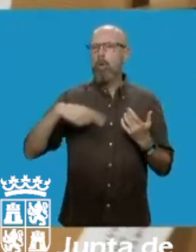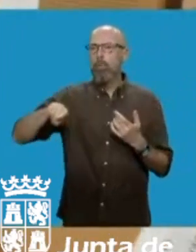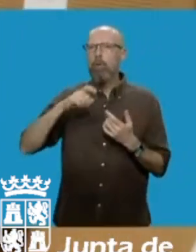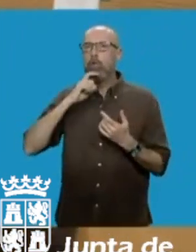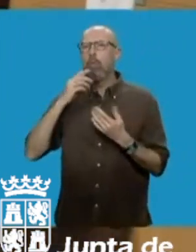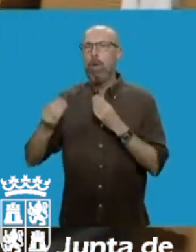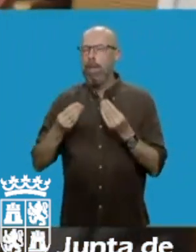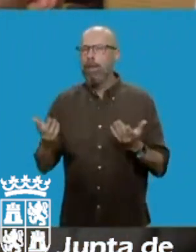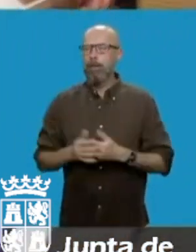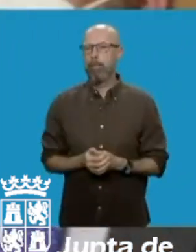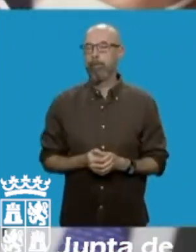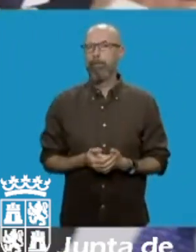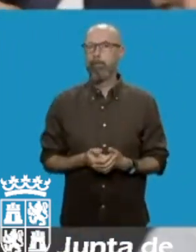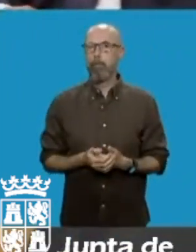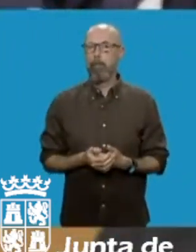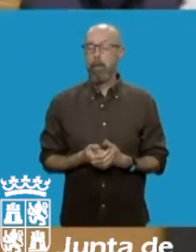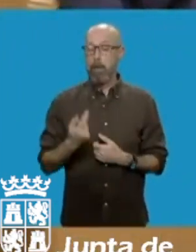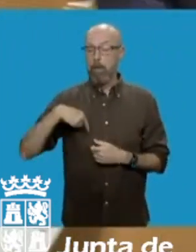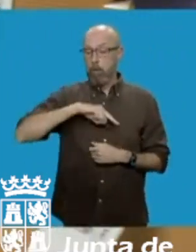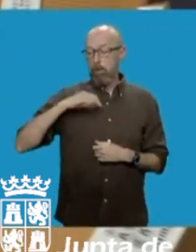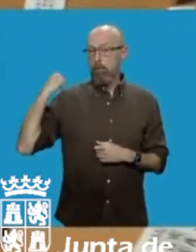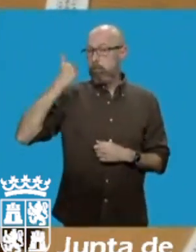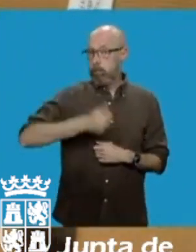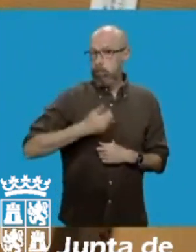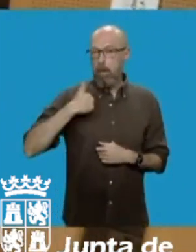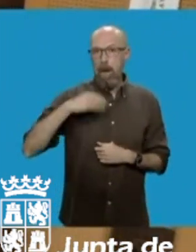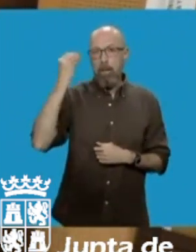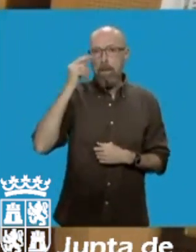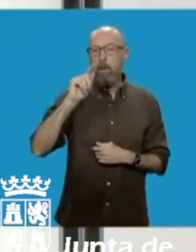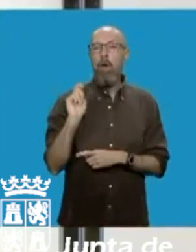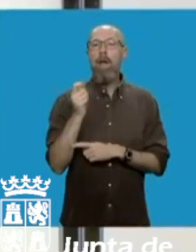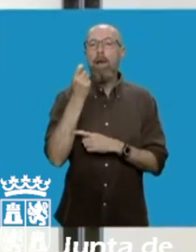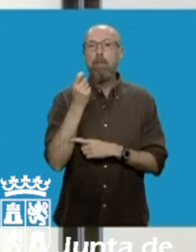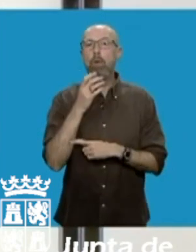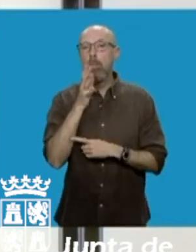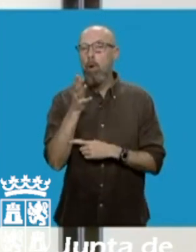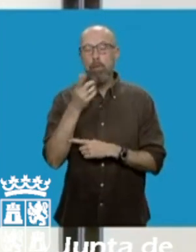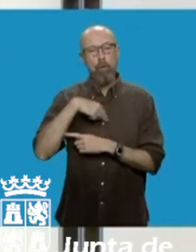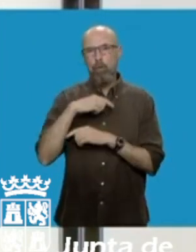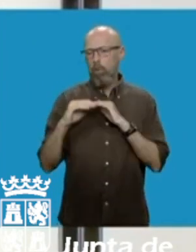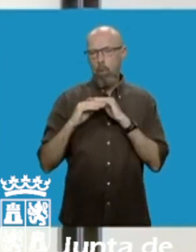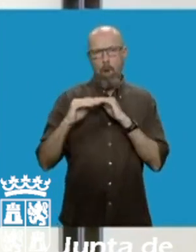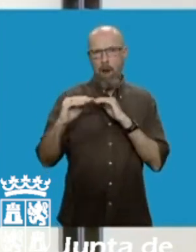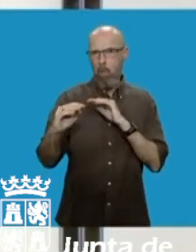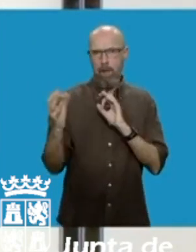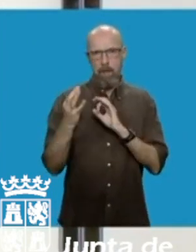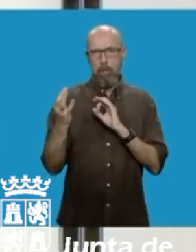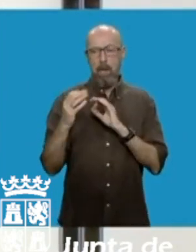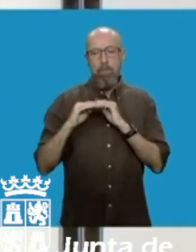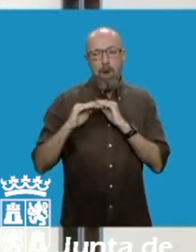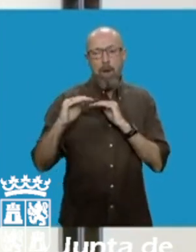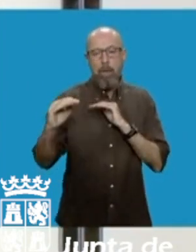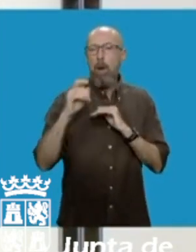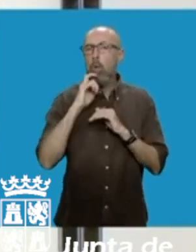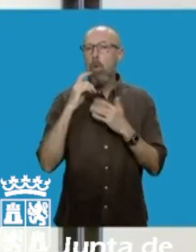Podium. Nosotros llevamos muchos años pensando que el éxito está en mantenernos, y la única forma que tenemos de mantenernos y